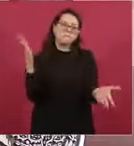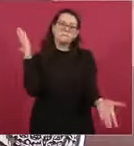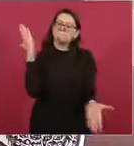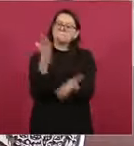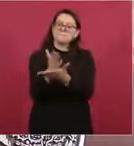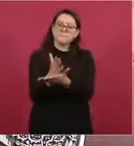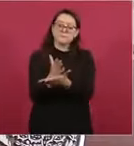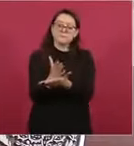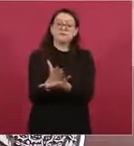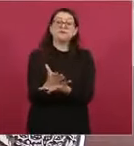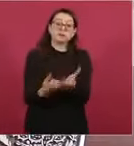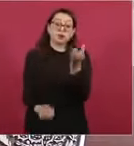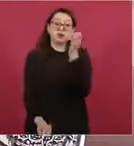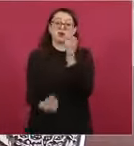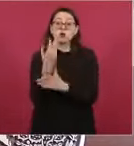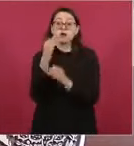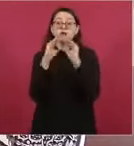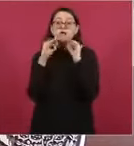¿Cómo es